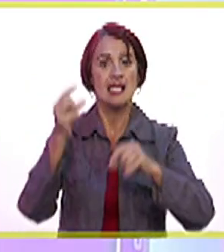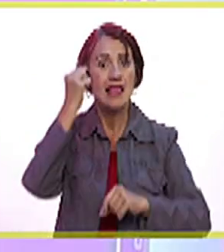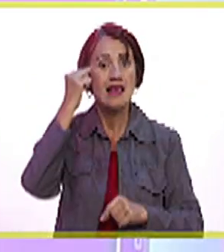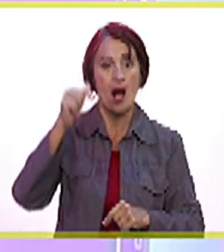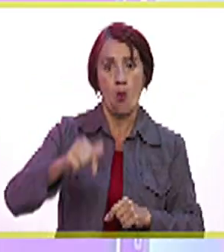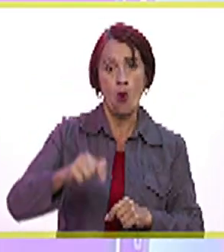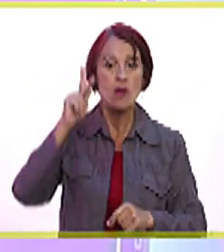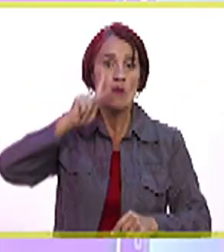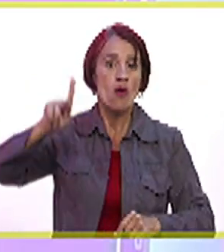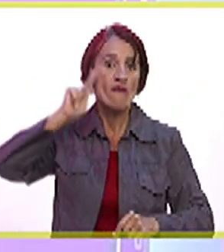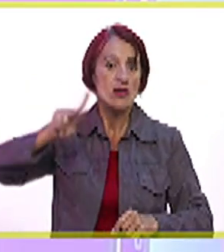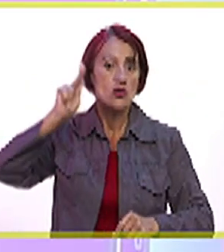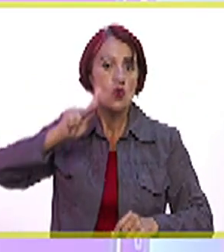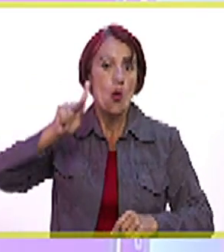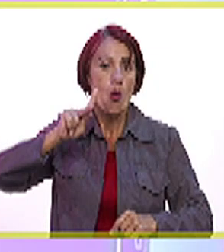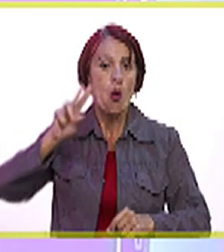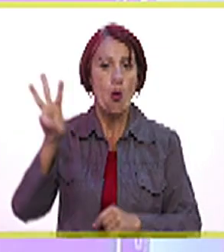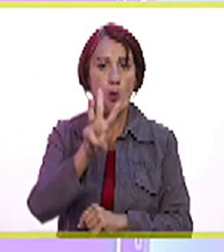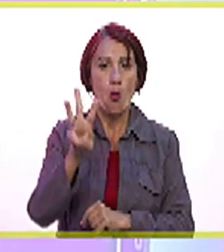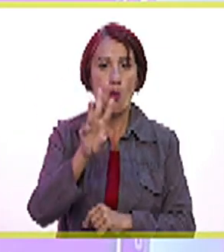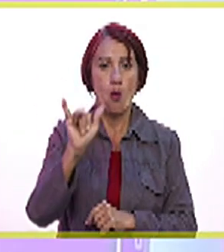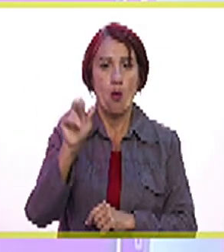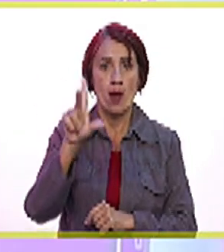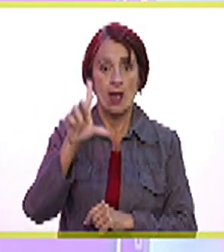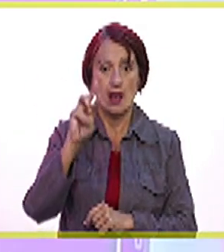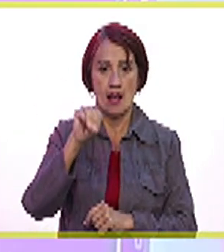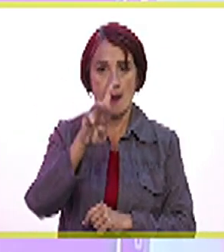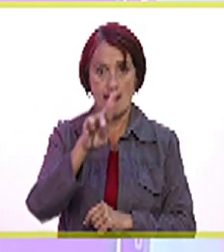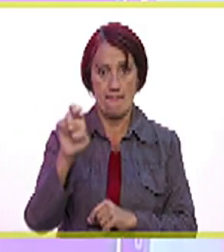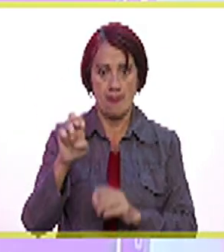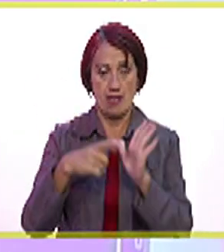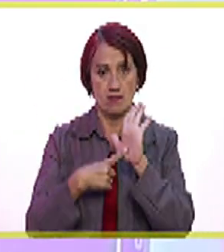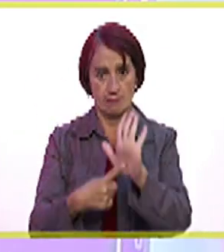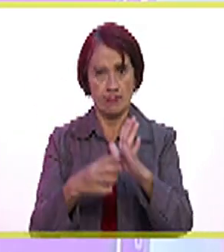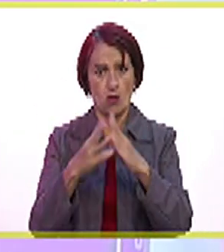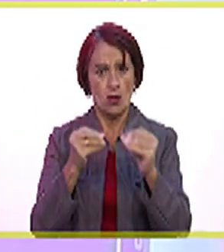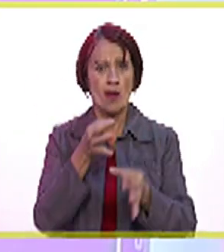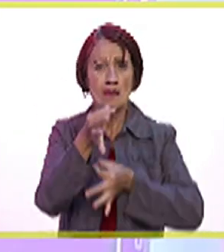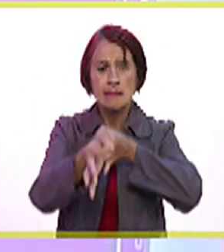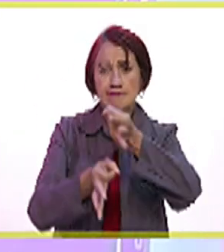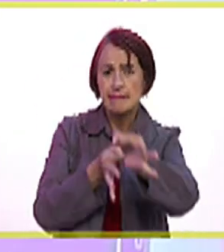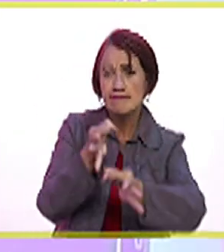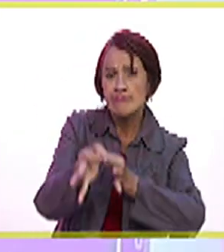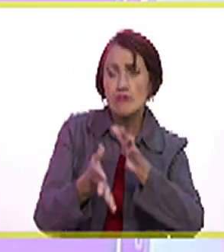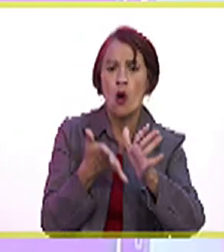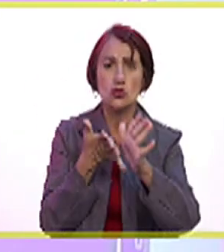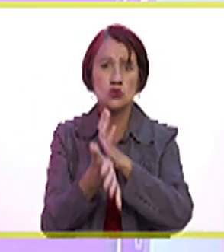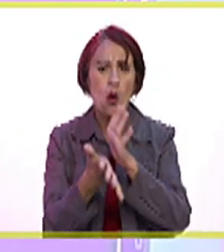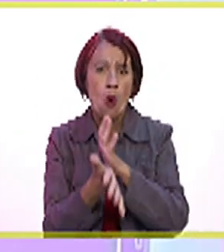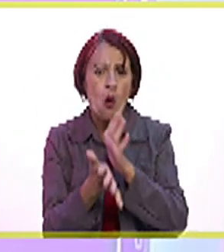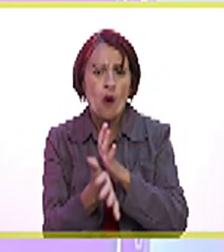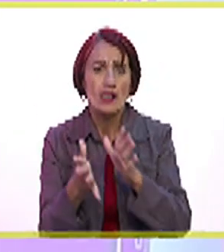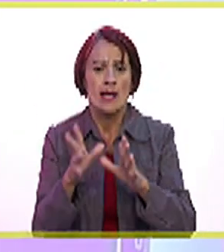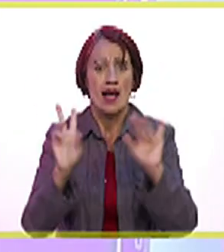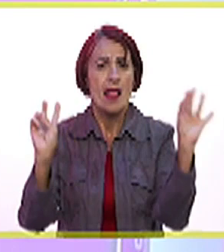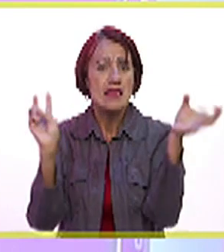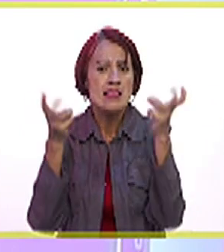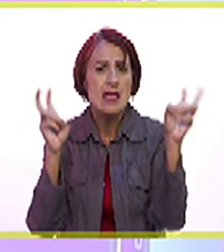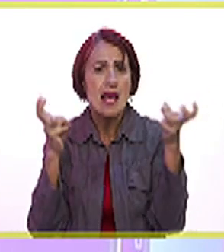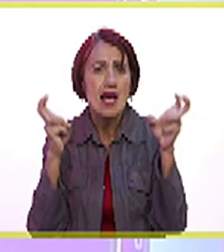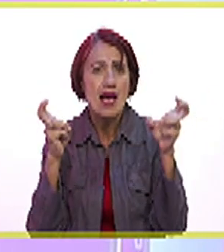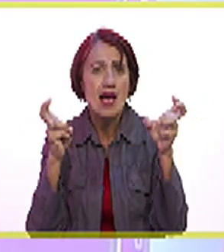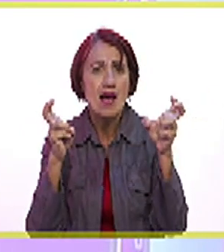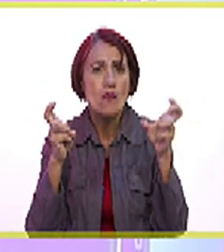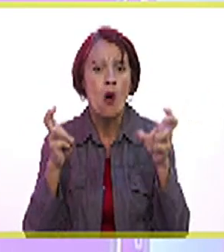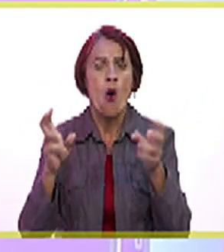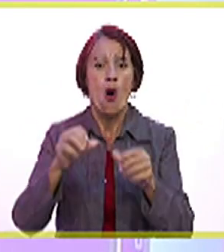con el profesor Wilmer Santana, quien nos estará hablando un poco más, nos adentrará al tema de los